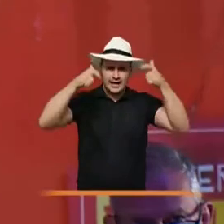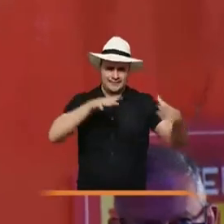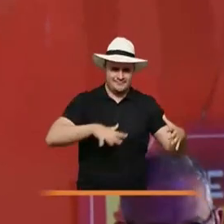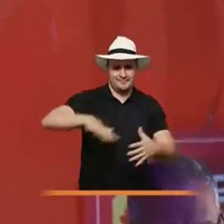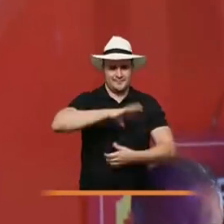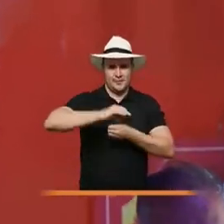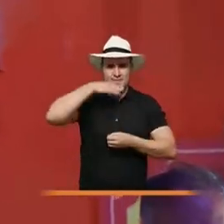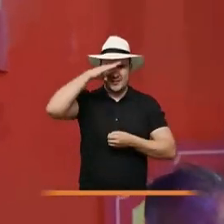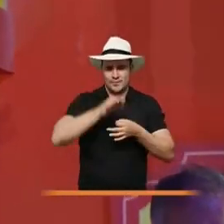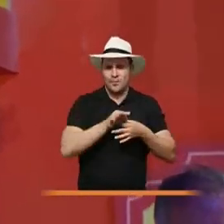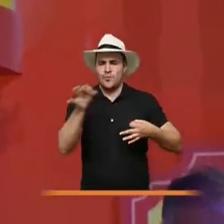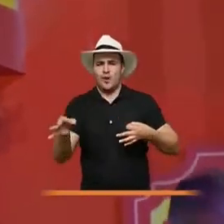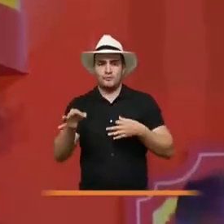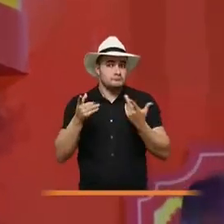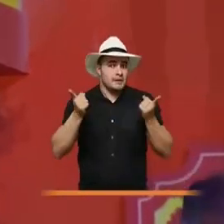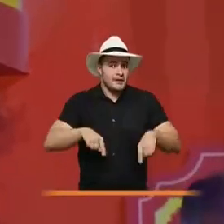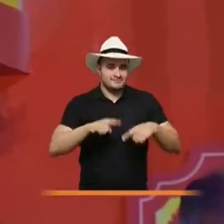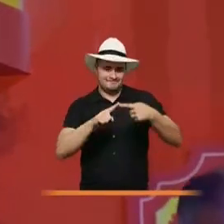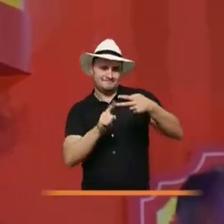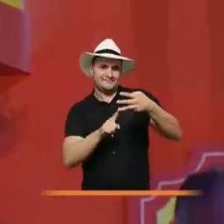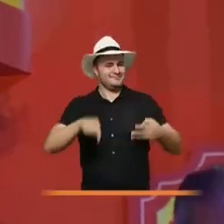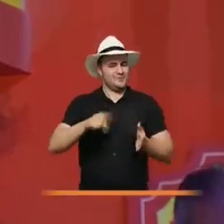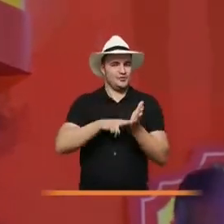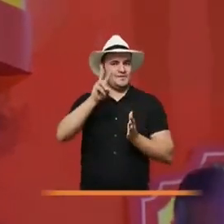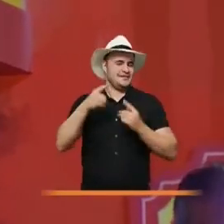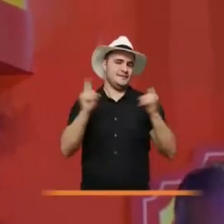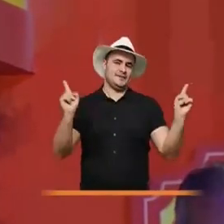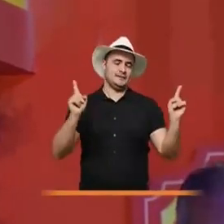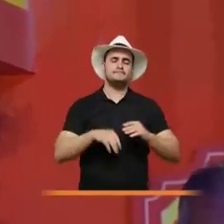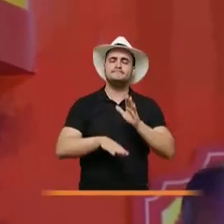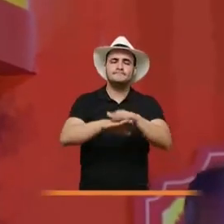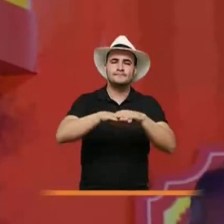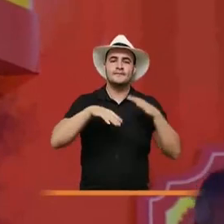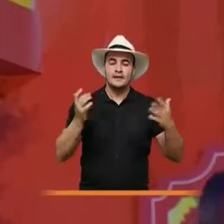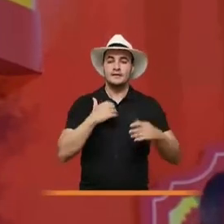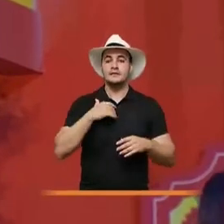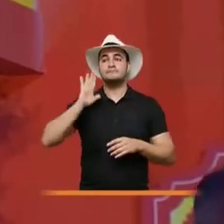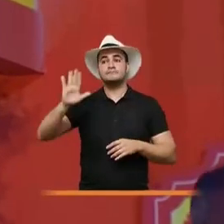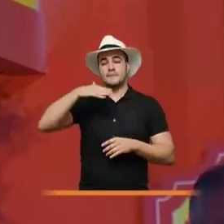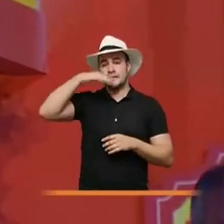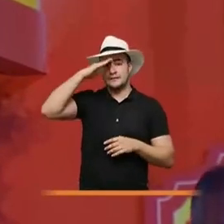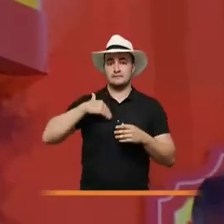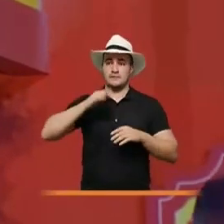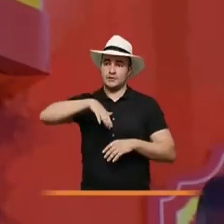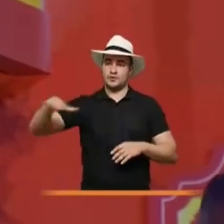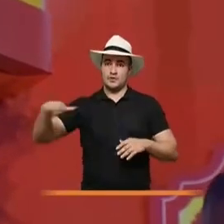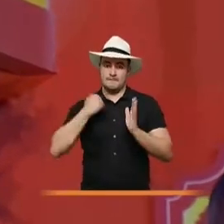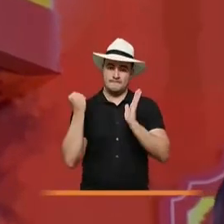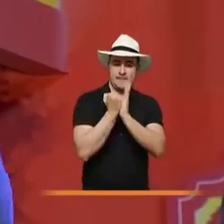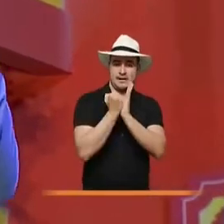sean integrados dentro de el programa de marca de medellín y antioquia en el mundo